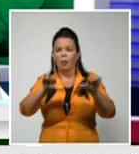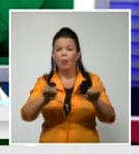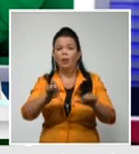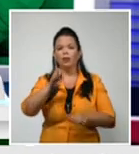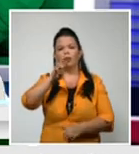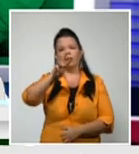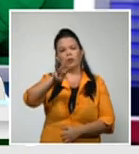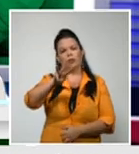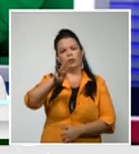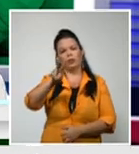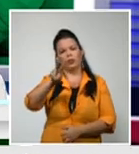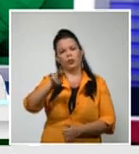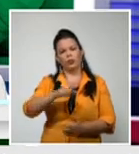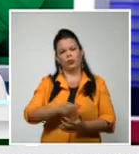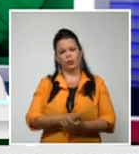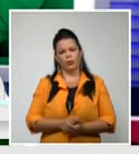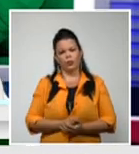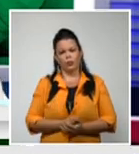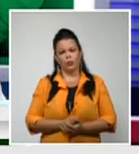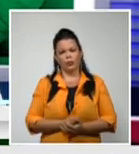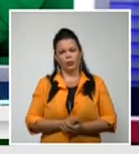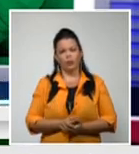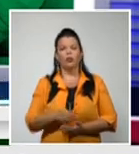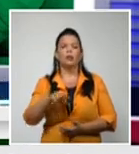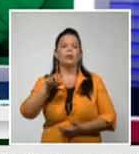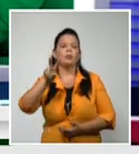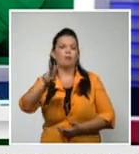y 24 graves.